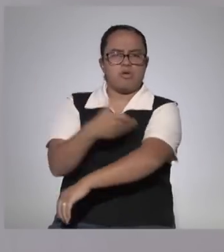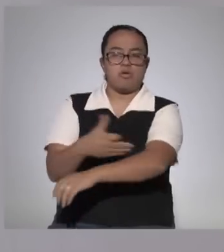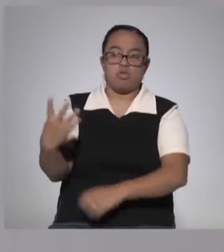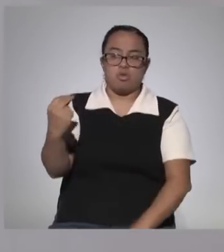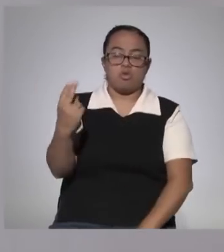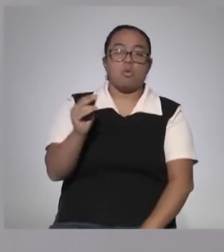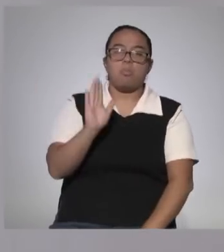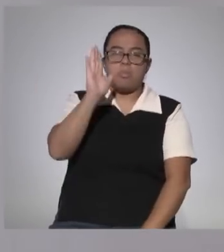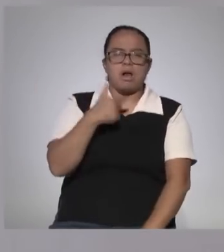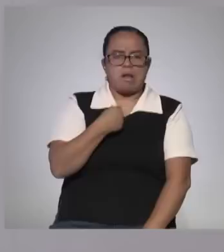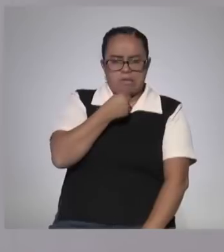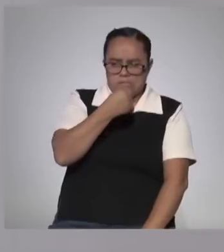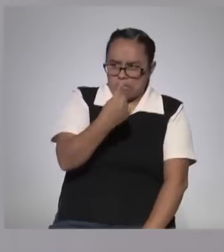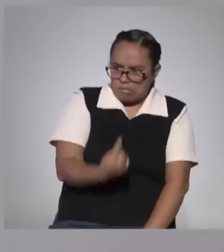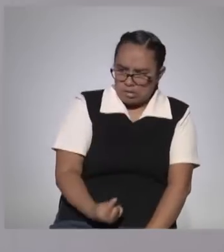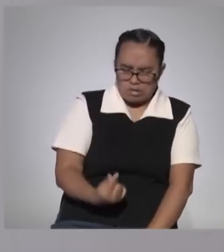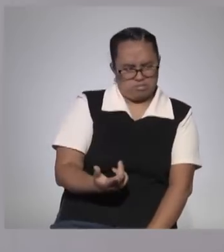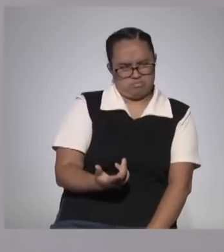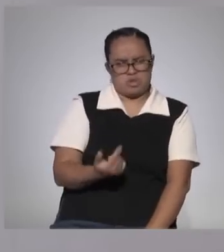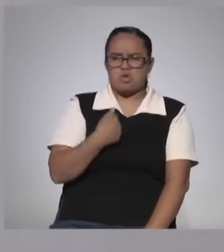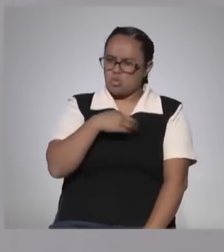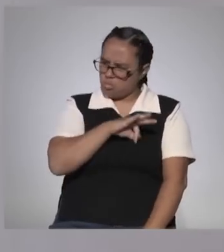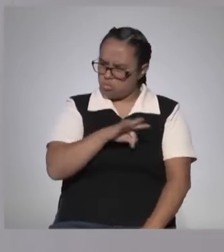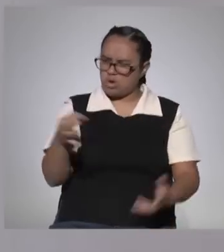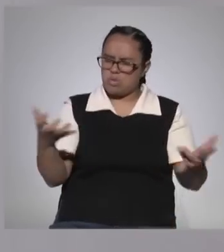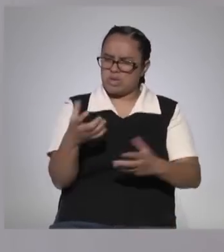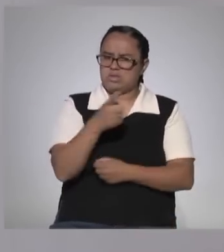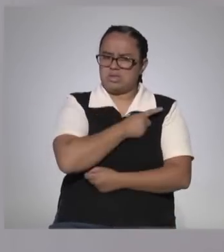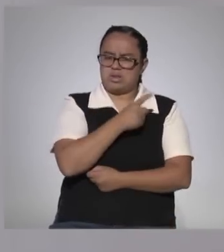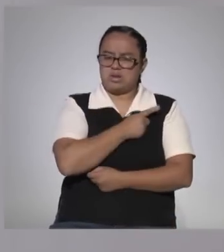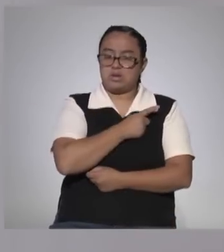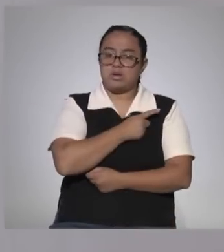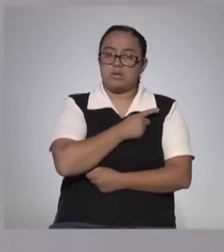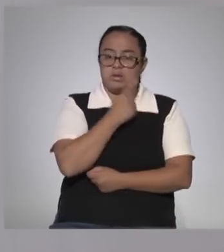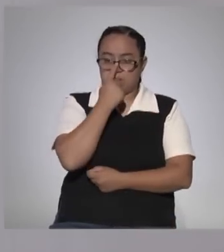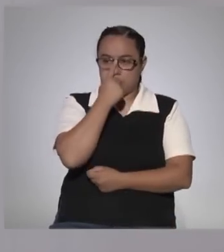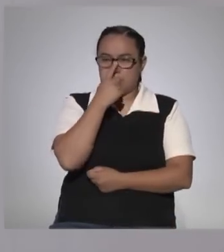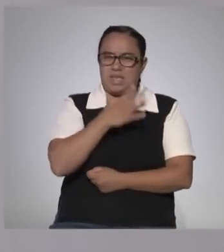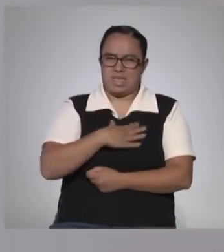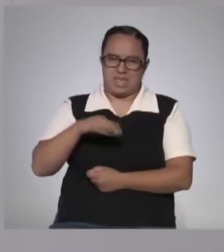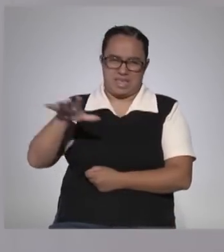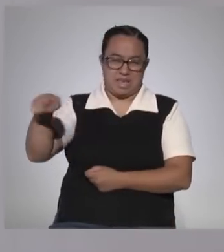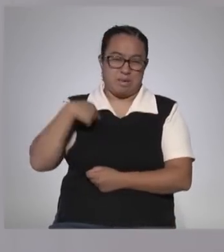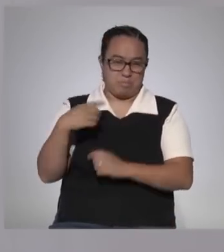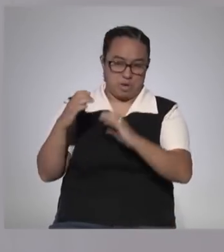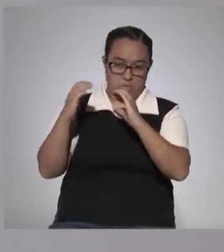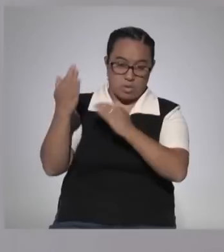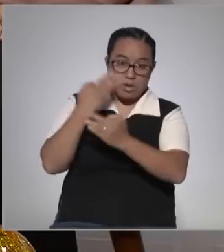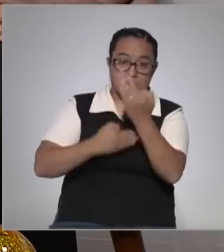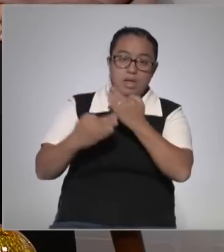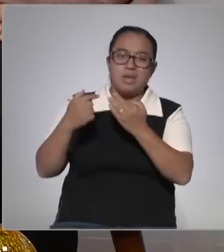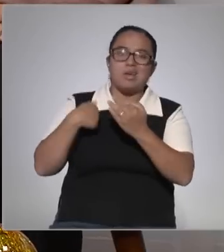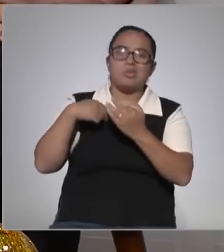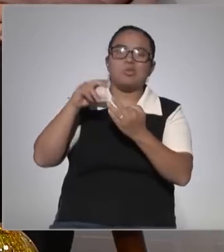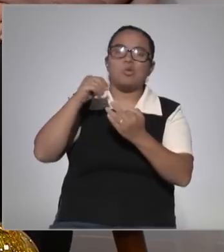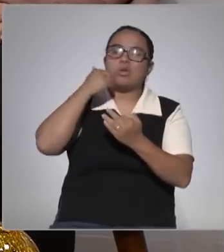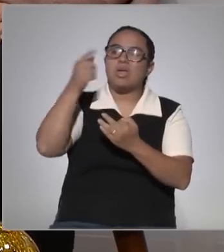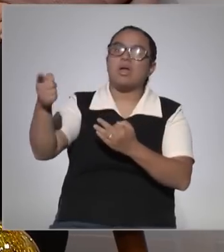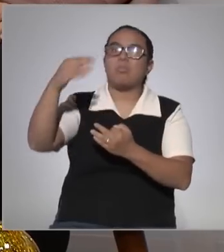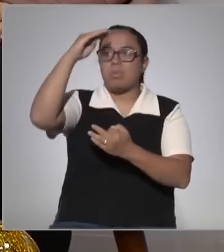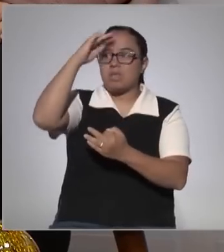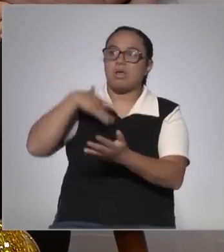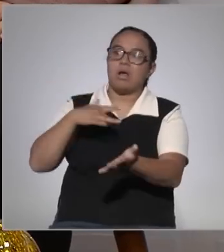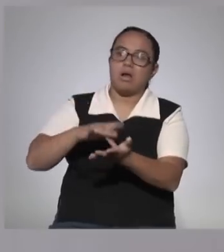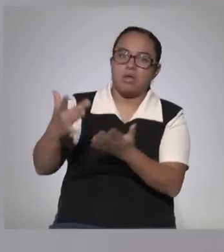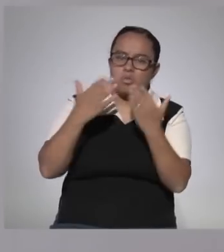una niña indefensa, que no puedo hacer nada sola. No quiero ser malagradecida con mi hija que me cuida. ¿Qué hago? Roberto nos dice: mi